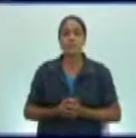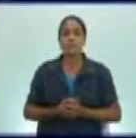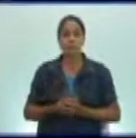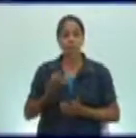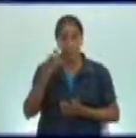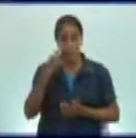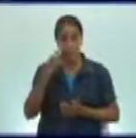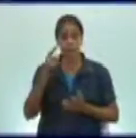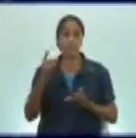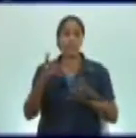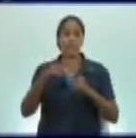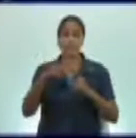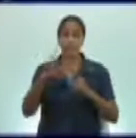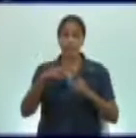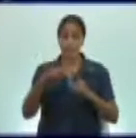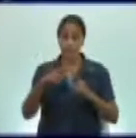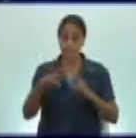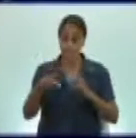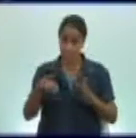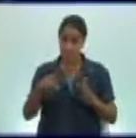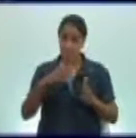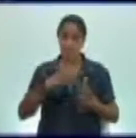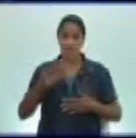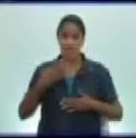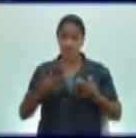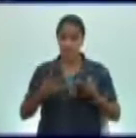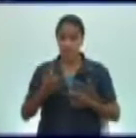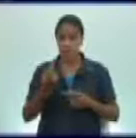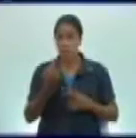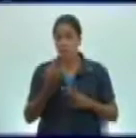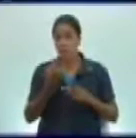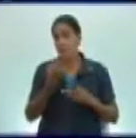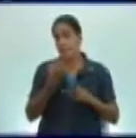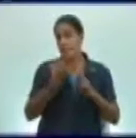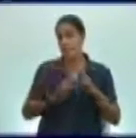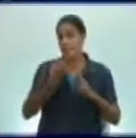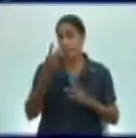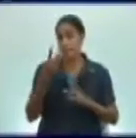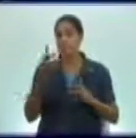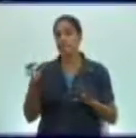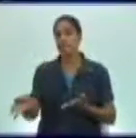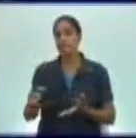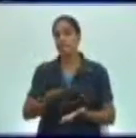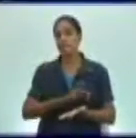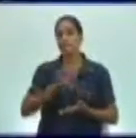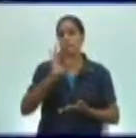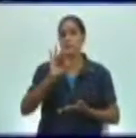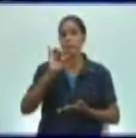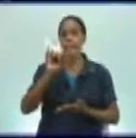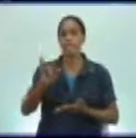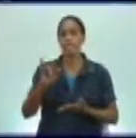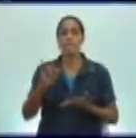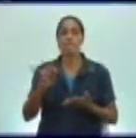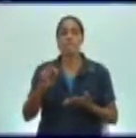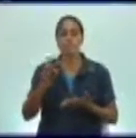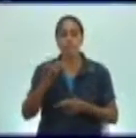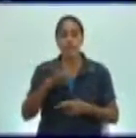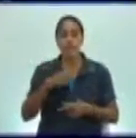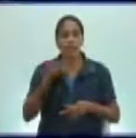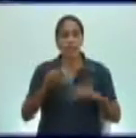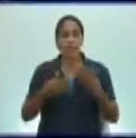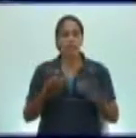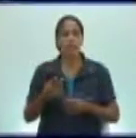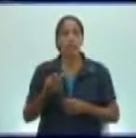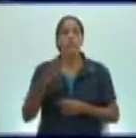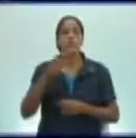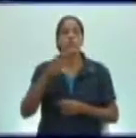el estudio independiente, la actividad 1 y 3 de la página 86 del libro de texto y la actividad